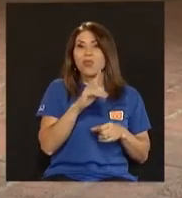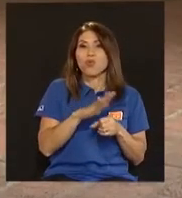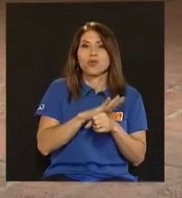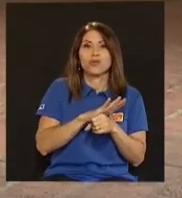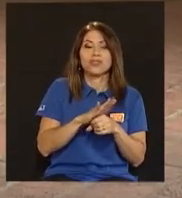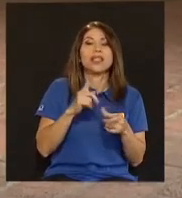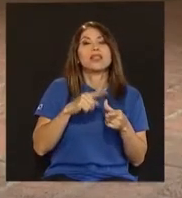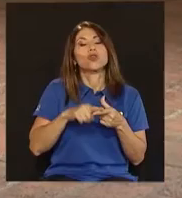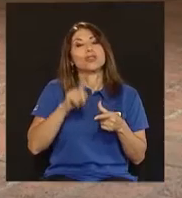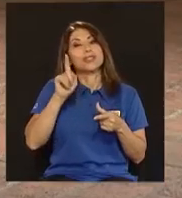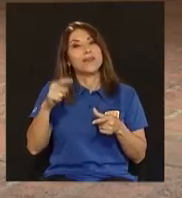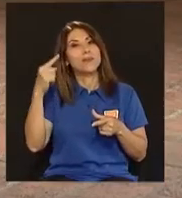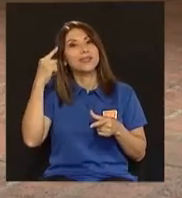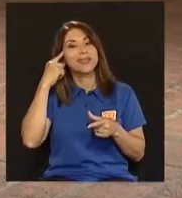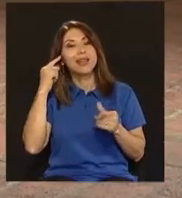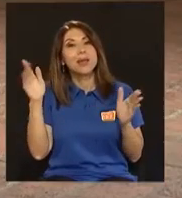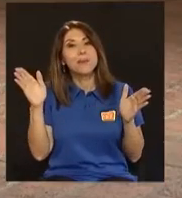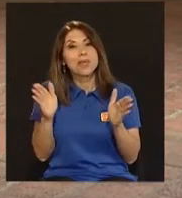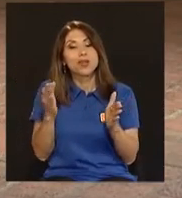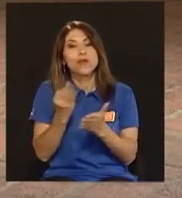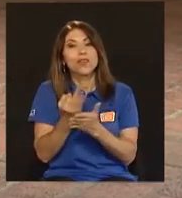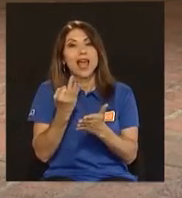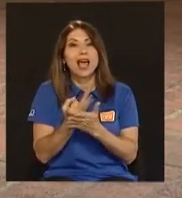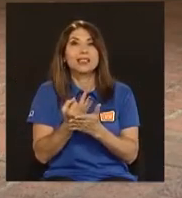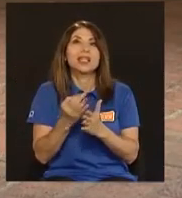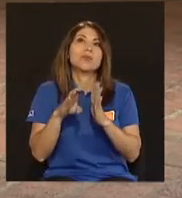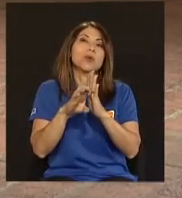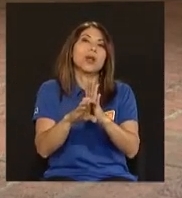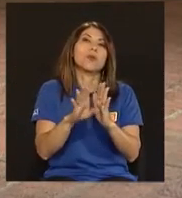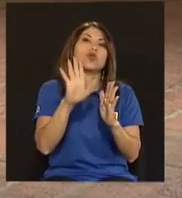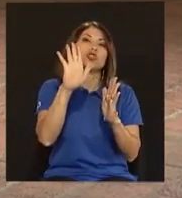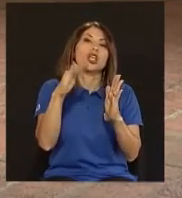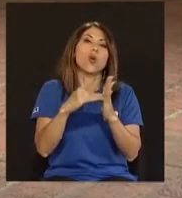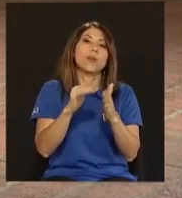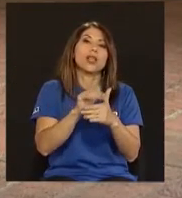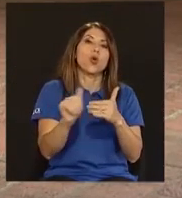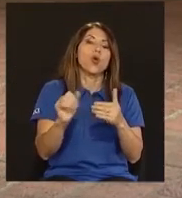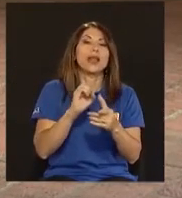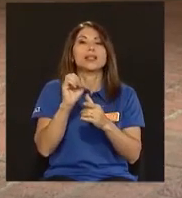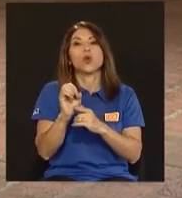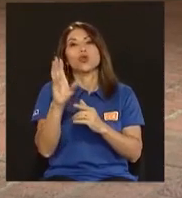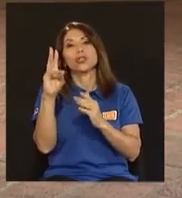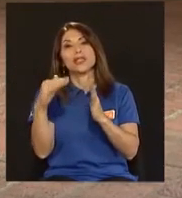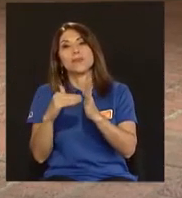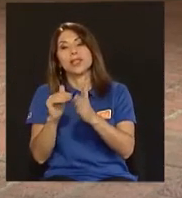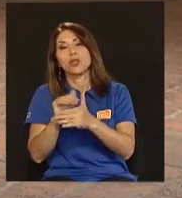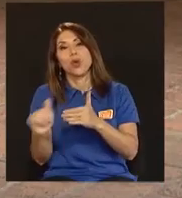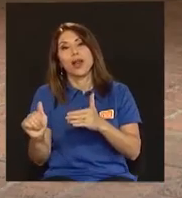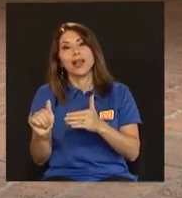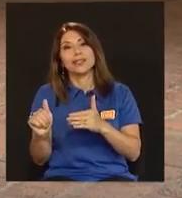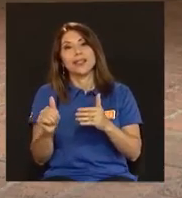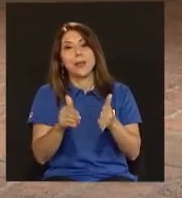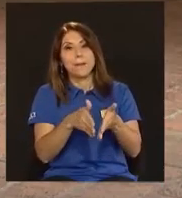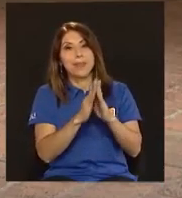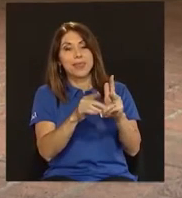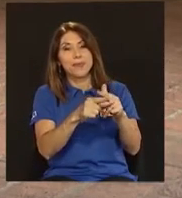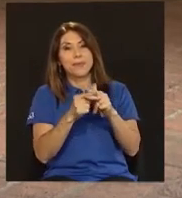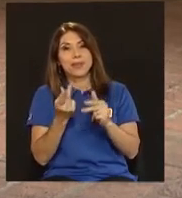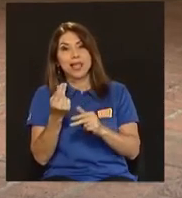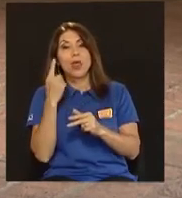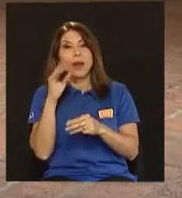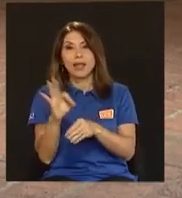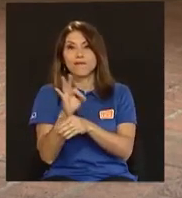en unas microfinanzas más tipo $5,000, $6,000 de crédito para que funcione. Además, somos